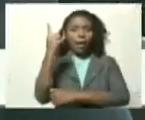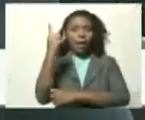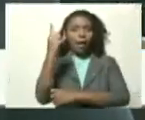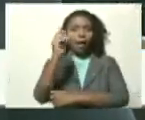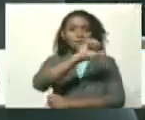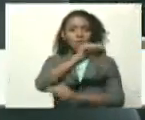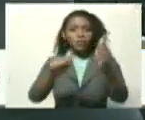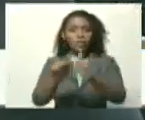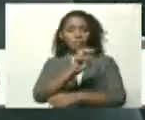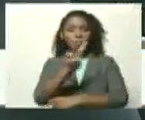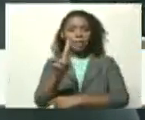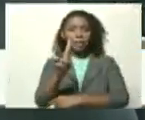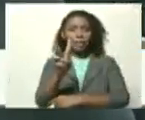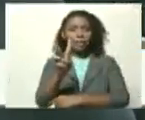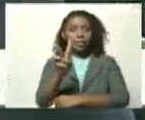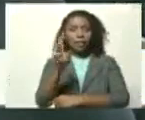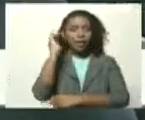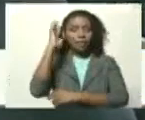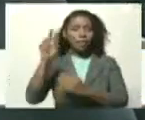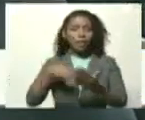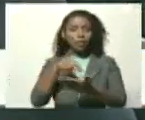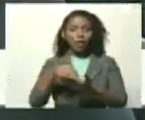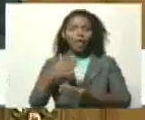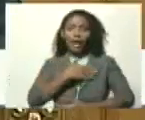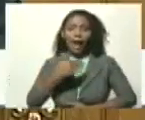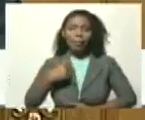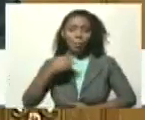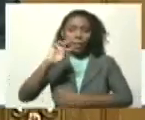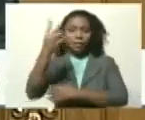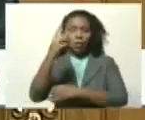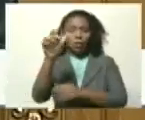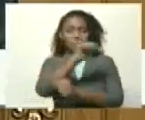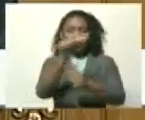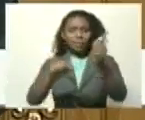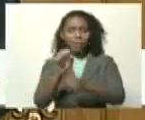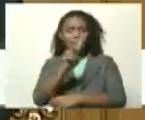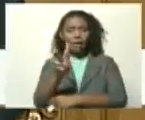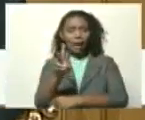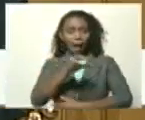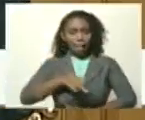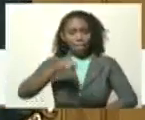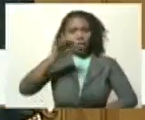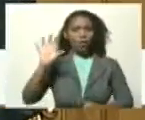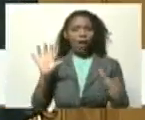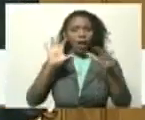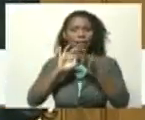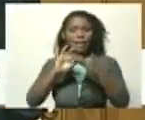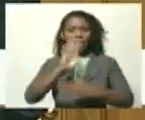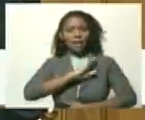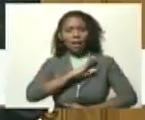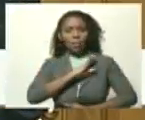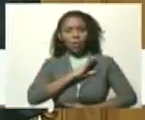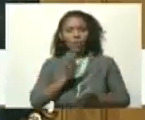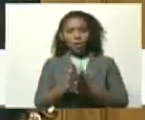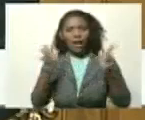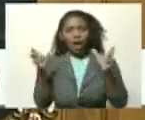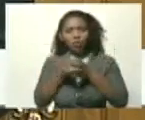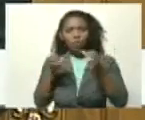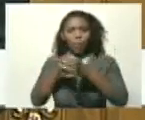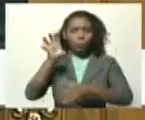vicepresidenta y queremos proponer para la segunda vicepresidencia, en el espíritu de la alianza que tenemos con el gran polo